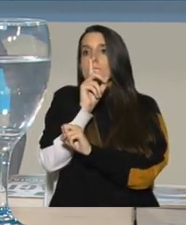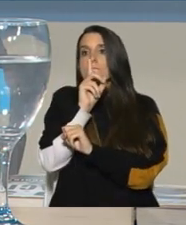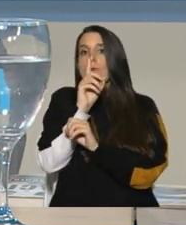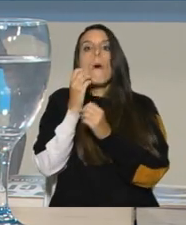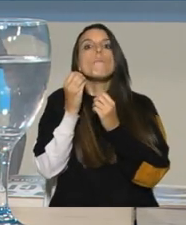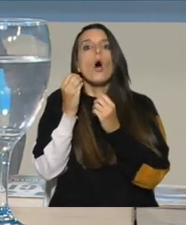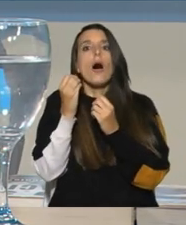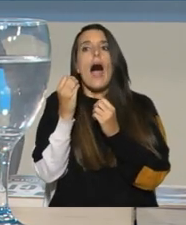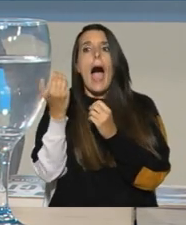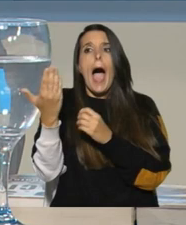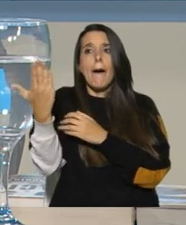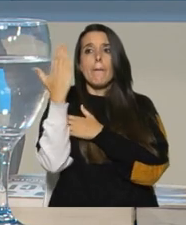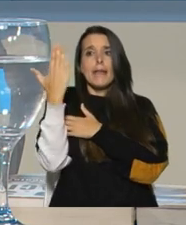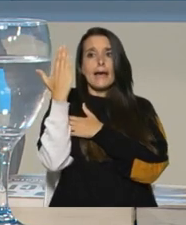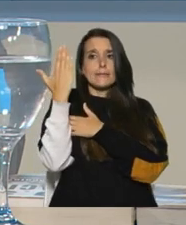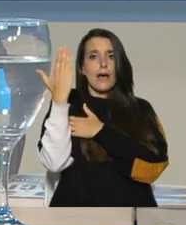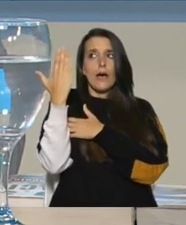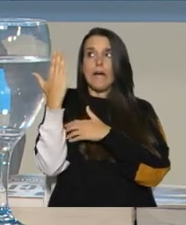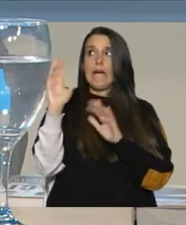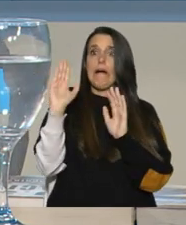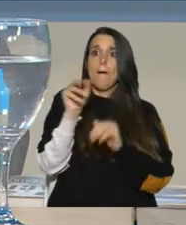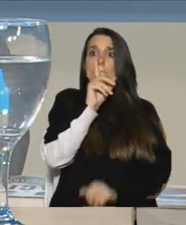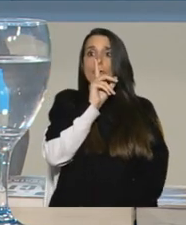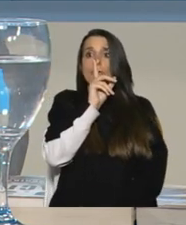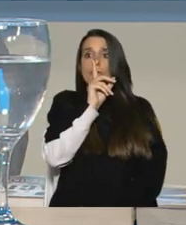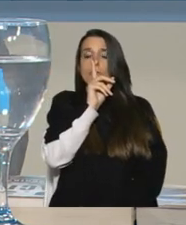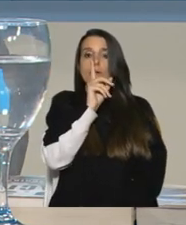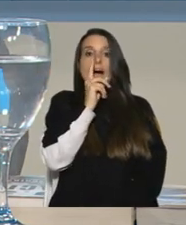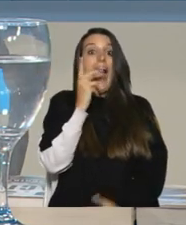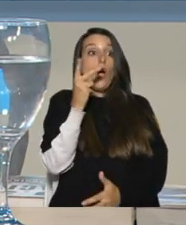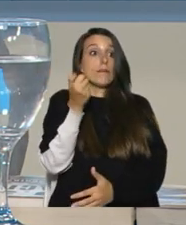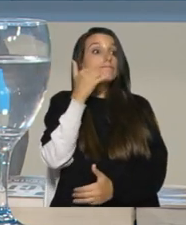recibido en su momento. Y bueno, es uno más a incorporar,